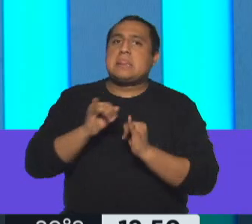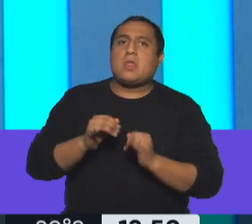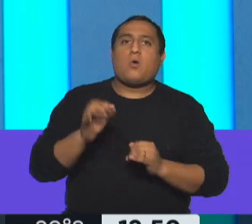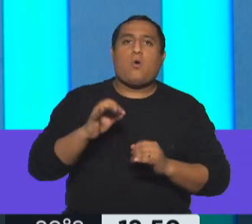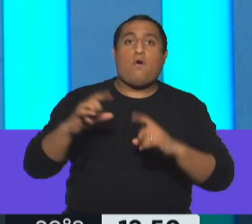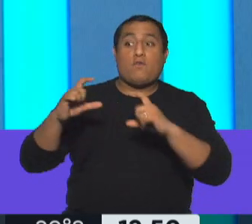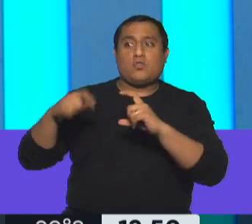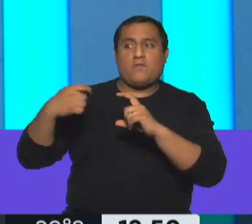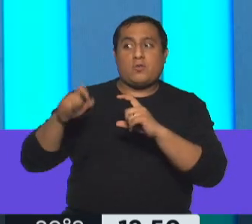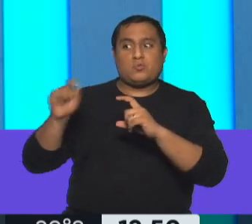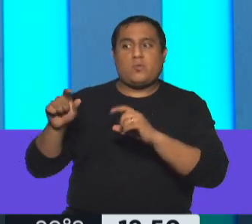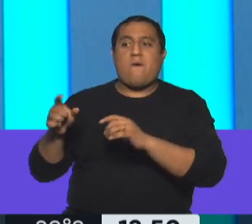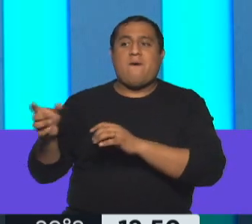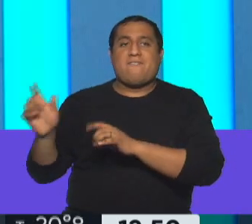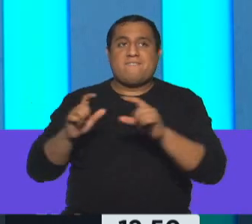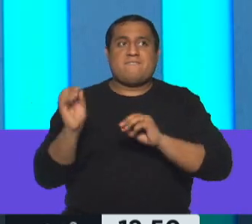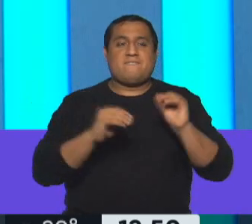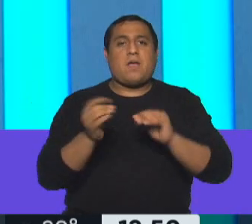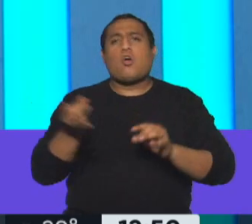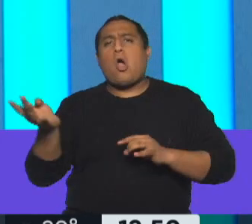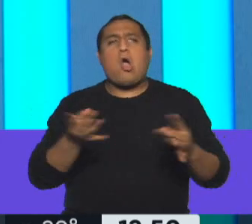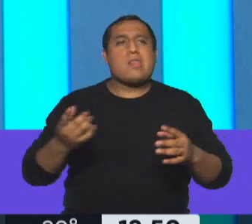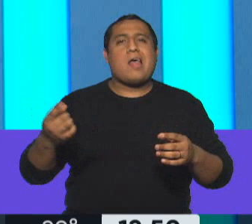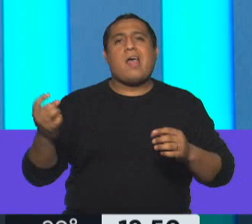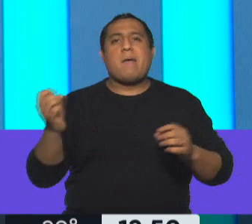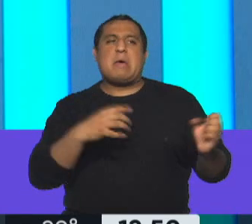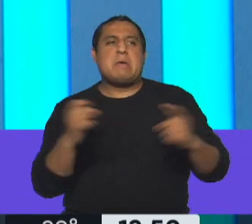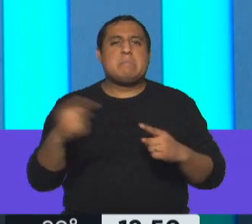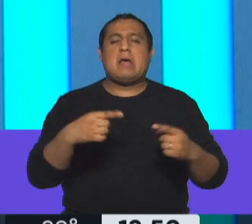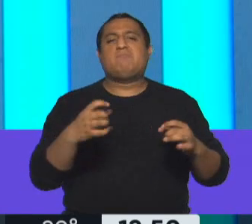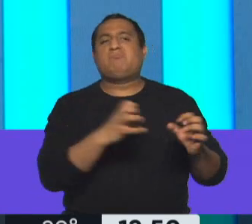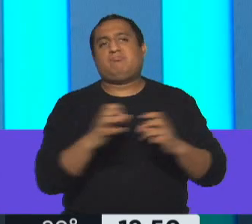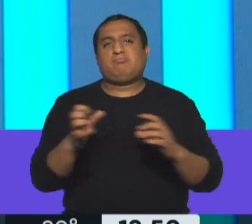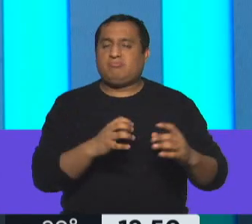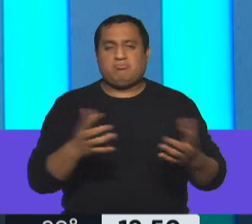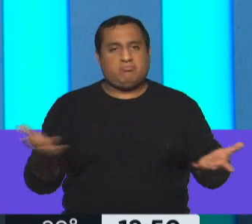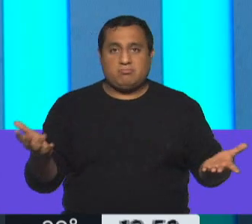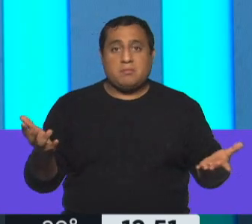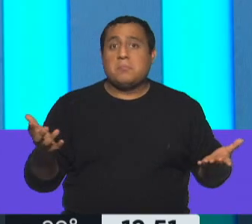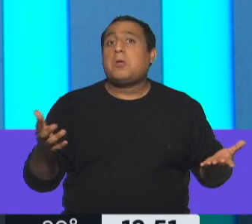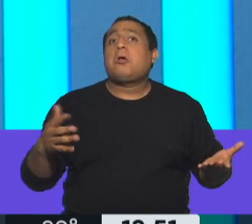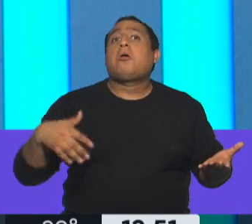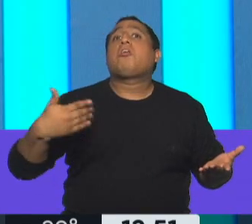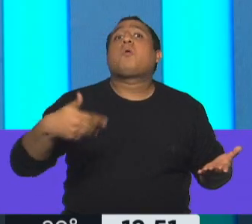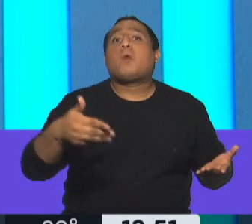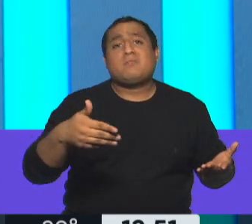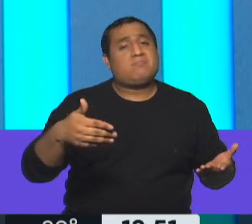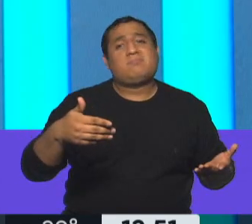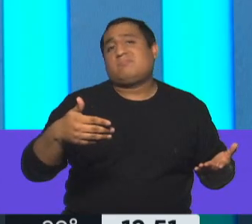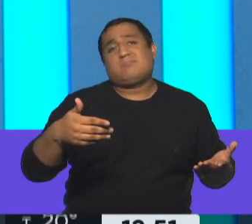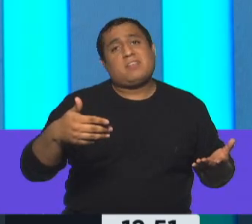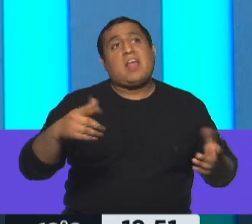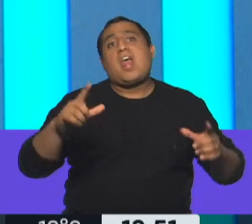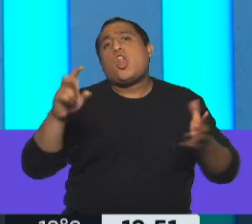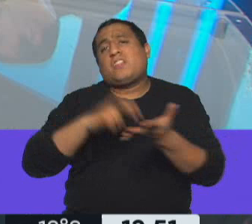los diferentes candidatos y es ahí donde termina la discusión fuerte en donde en el lugar donde se está haciendo la campaña que es en los